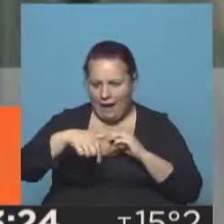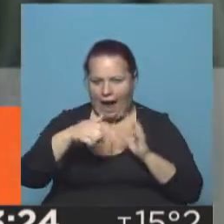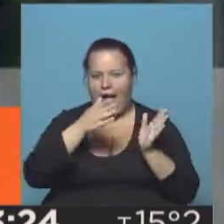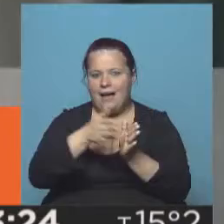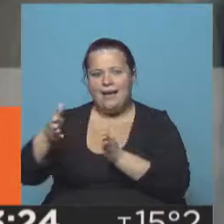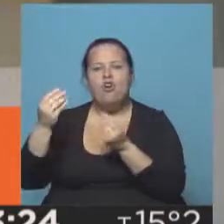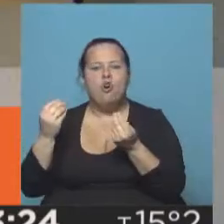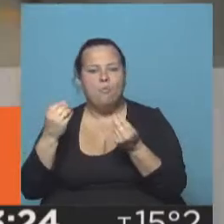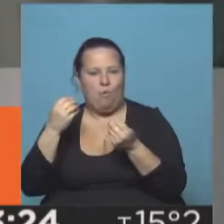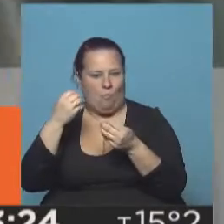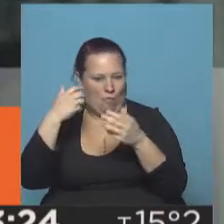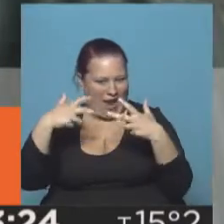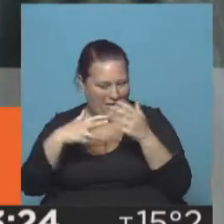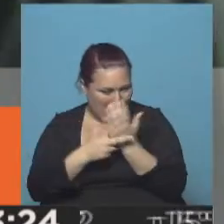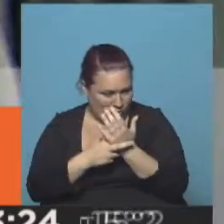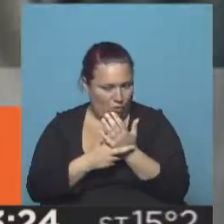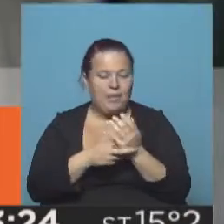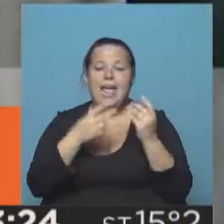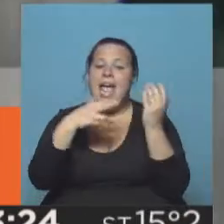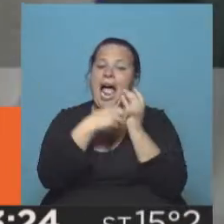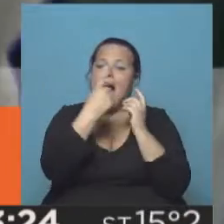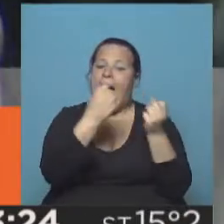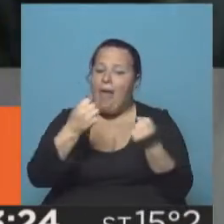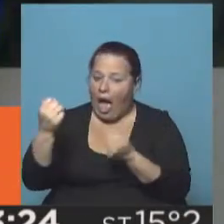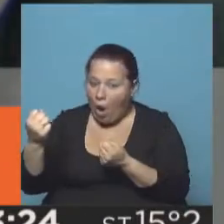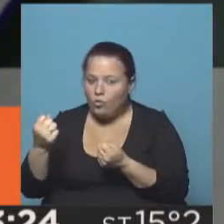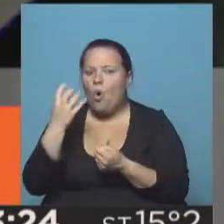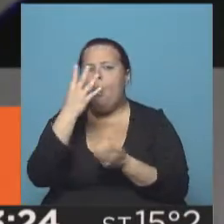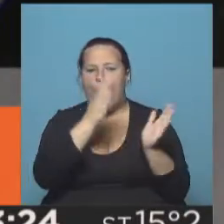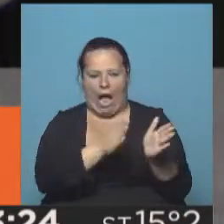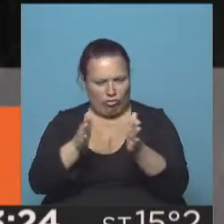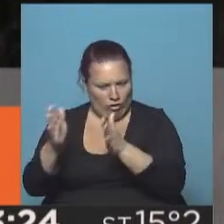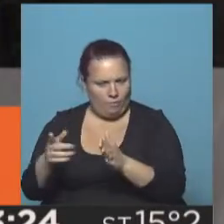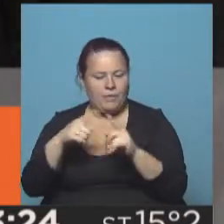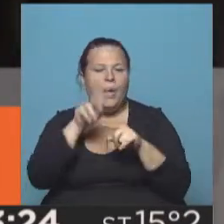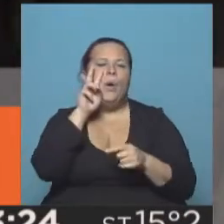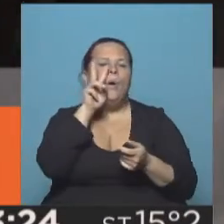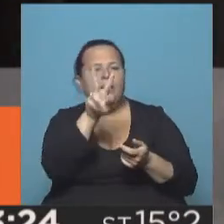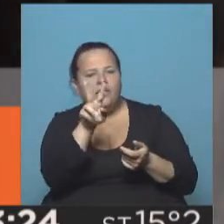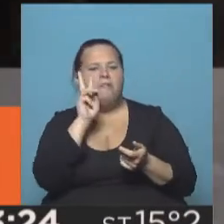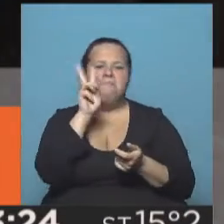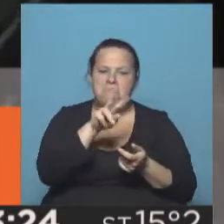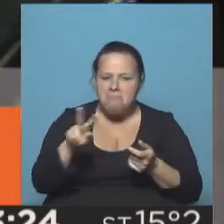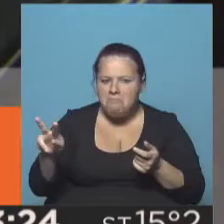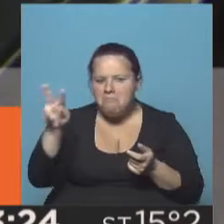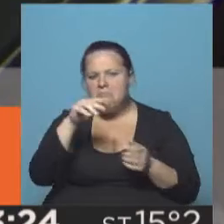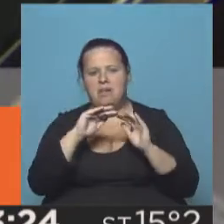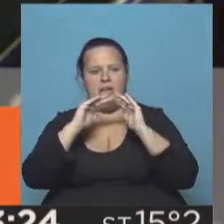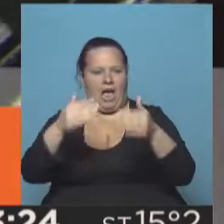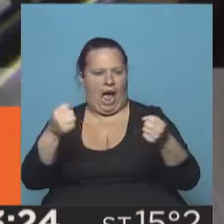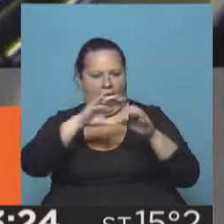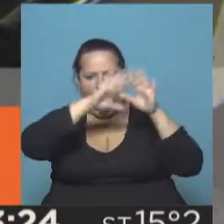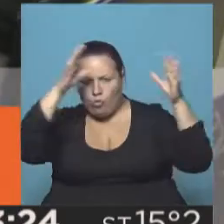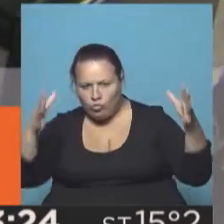planta verificadora por la inspección de cada vehículo consta de cuatro etapas una visual en donde se chequea la parte superior del